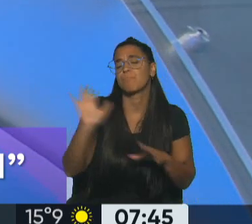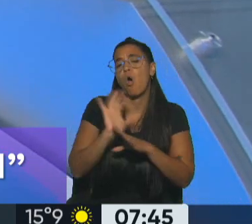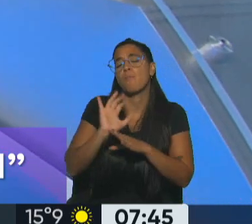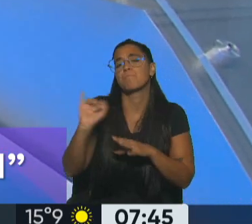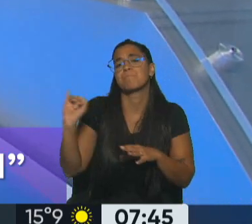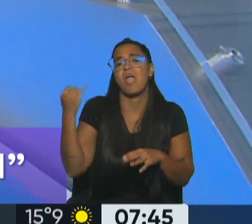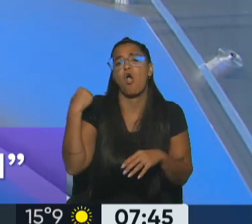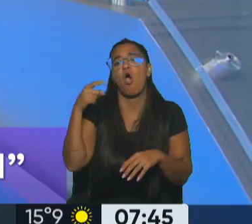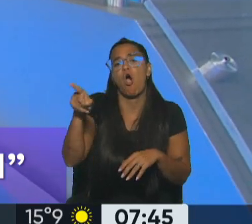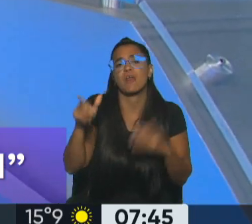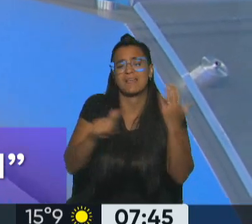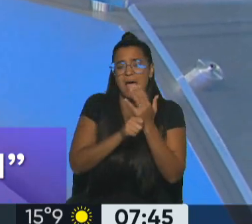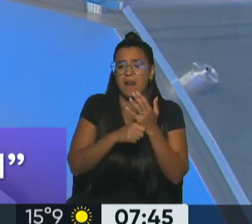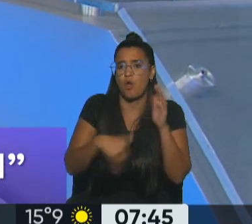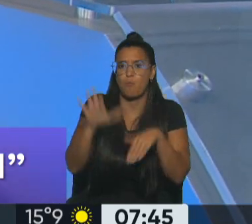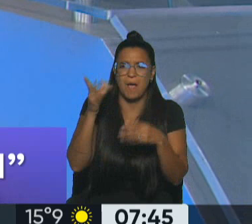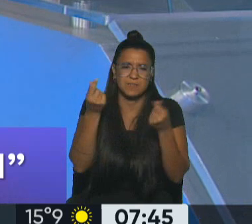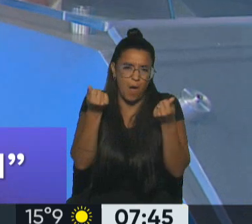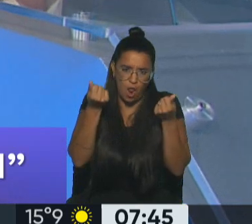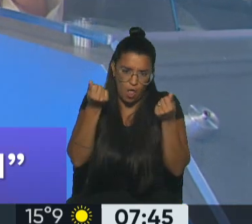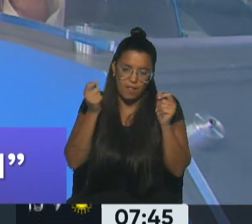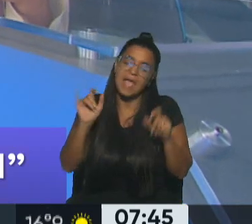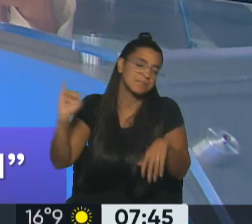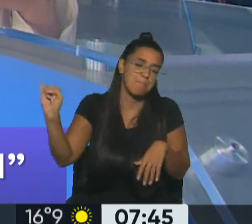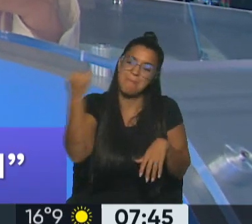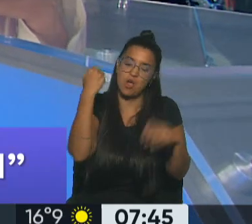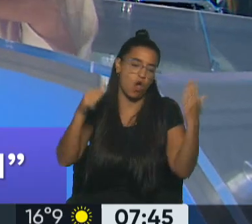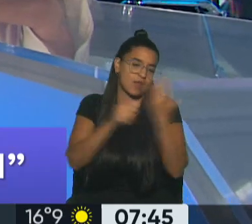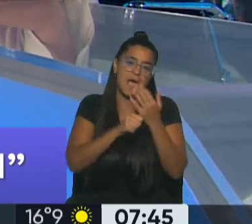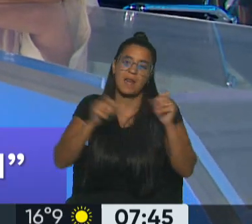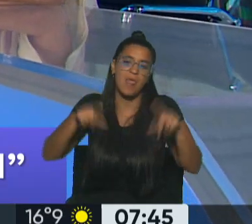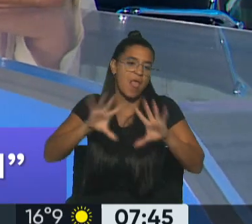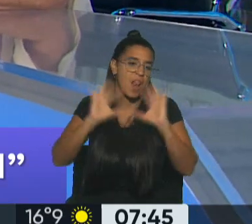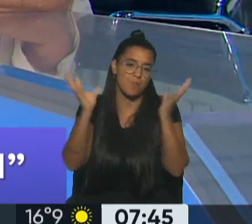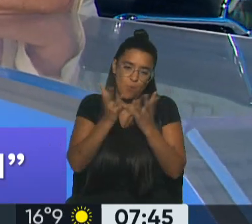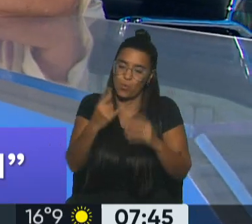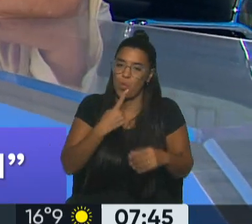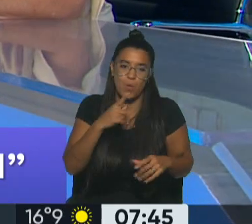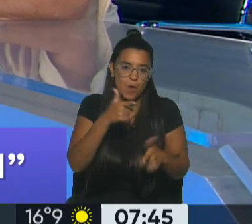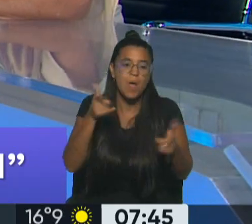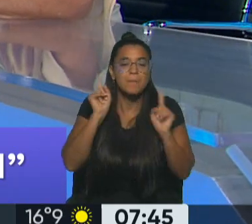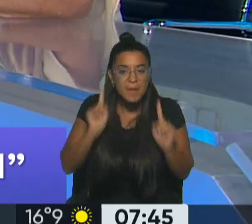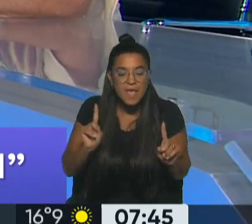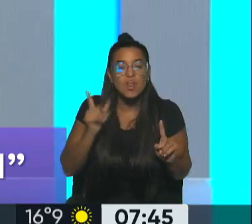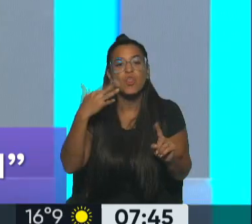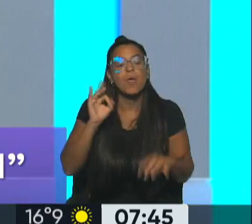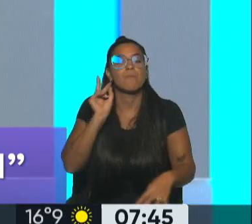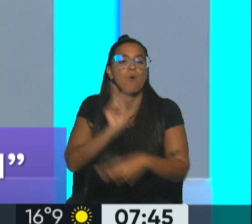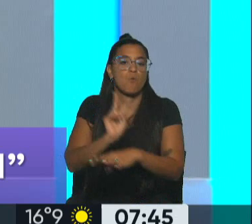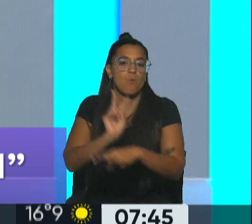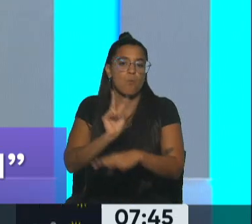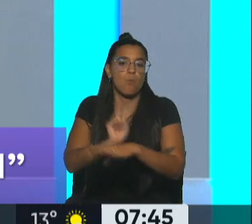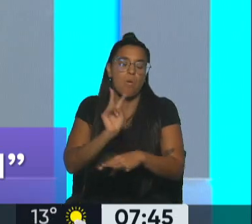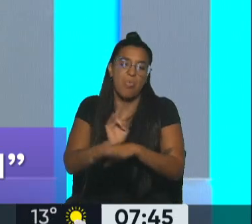menos más valoradas en el mercado en el mundo es la mejor carne del mundo no dudes pero para eso tenemos que proteger nuestro